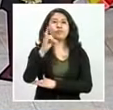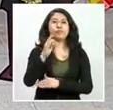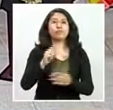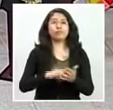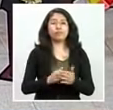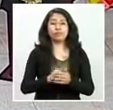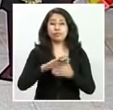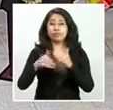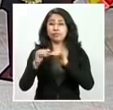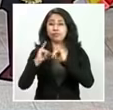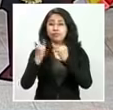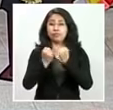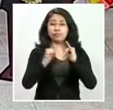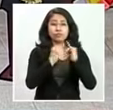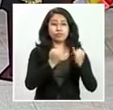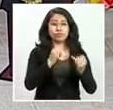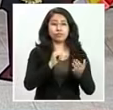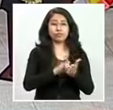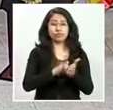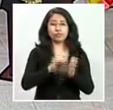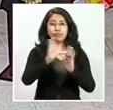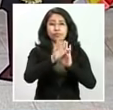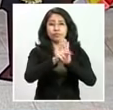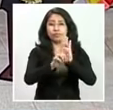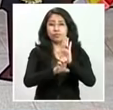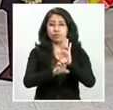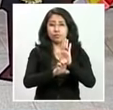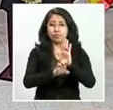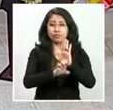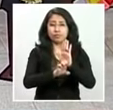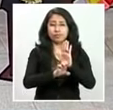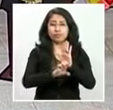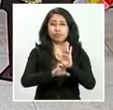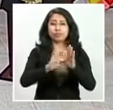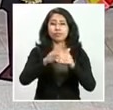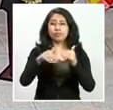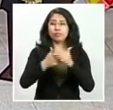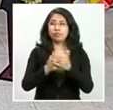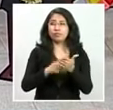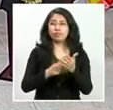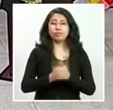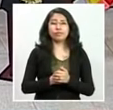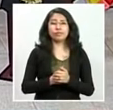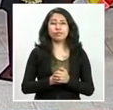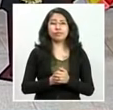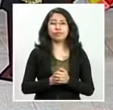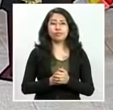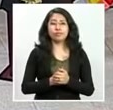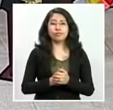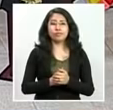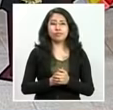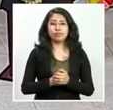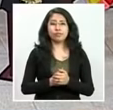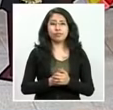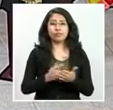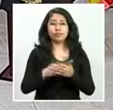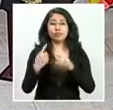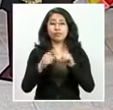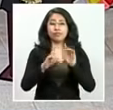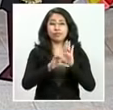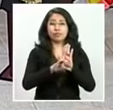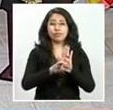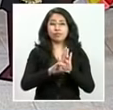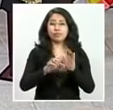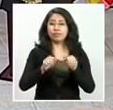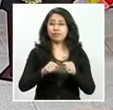las atribuciones que le confiere la Constitución Política del Estado y la citada ley. La representación la ejerce sin necesidad de